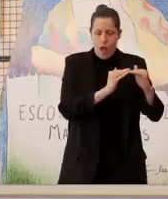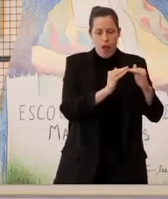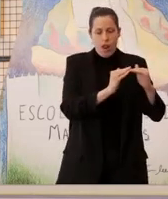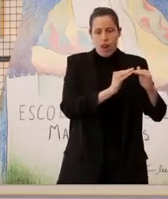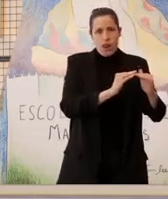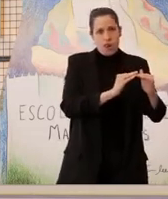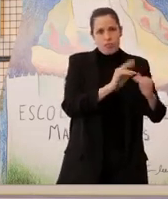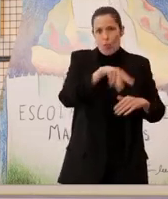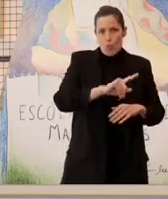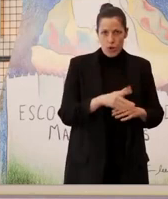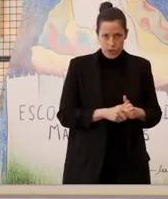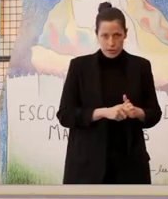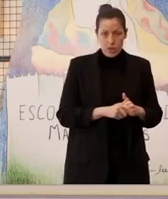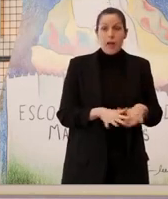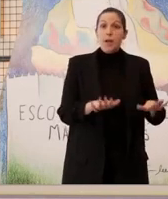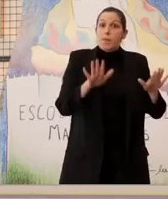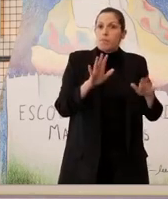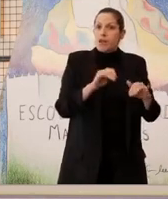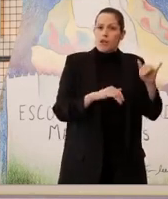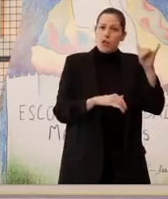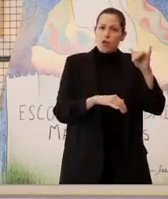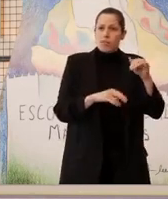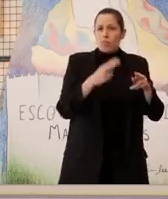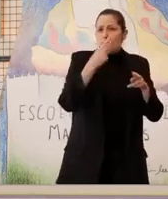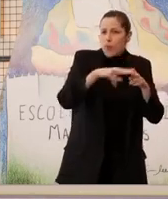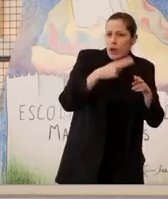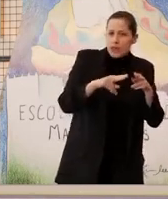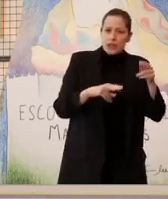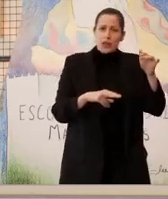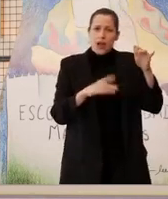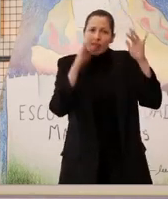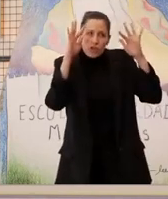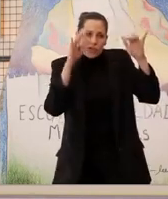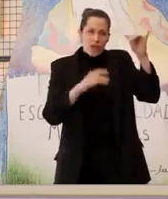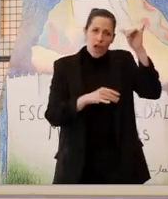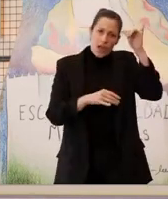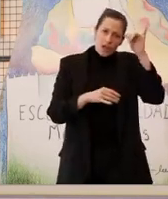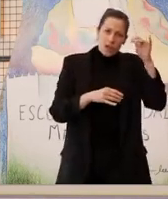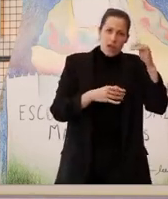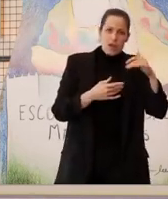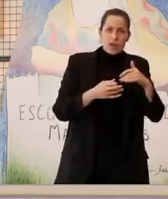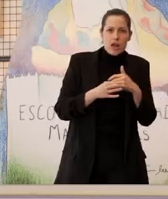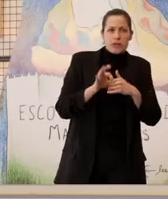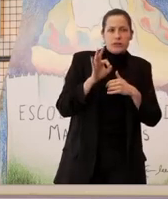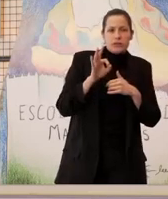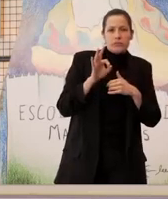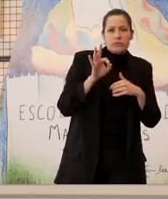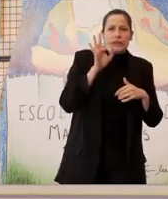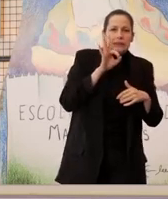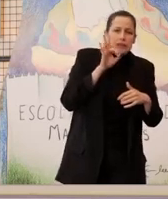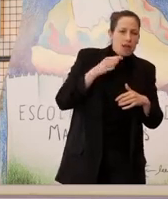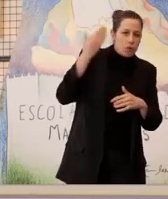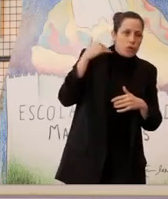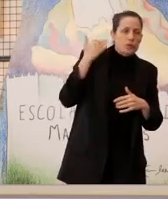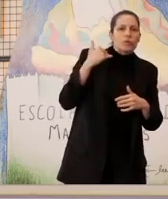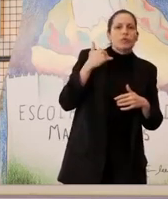izquierda a lo largo de más de un siglo se ha dividido en una vieja